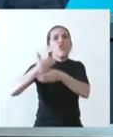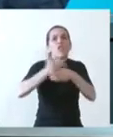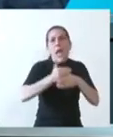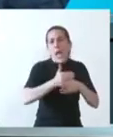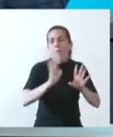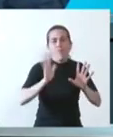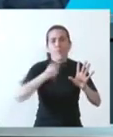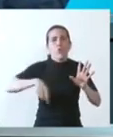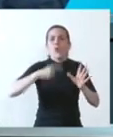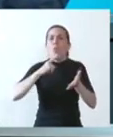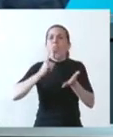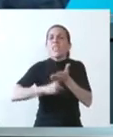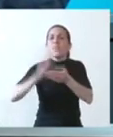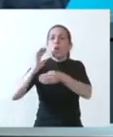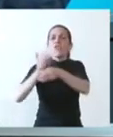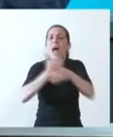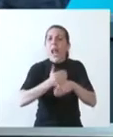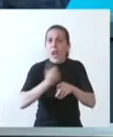previendo.